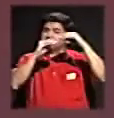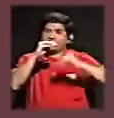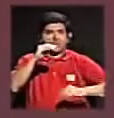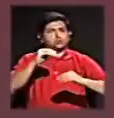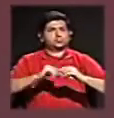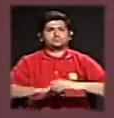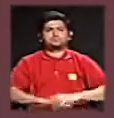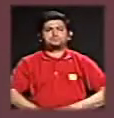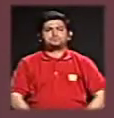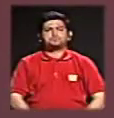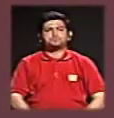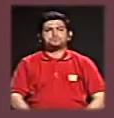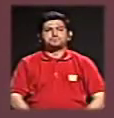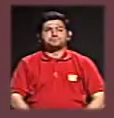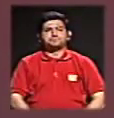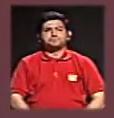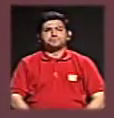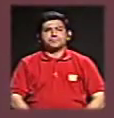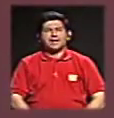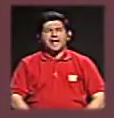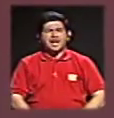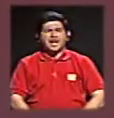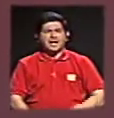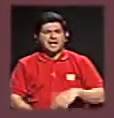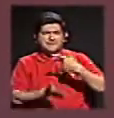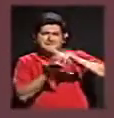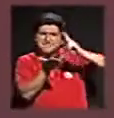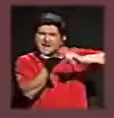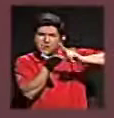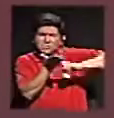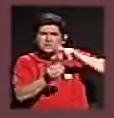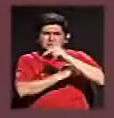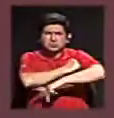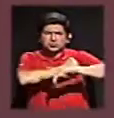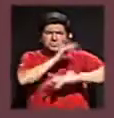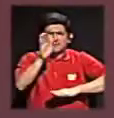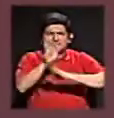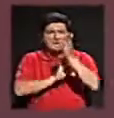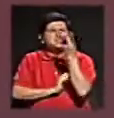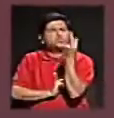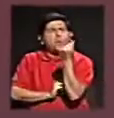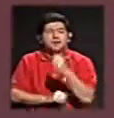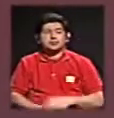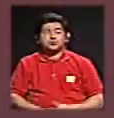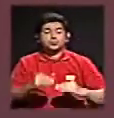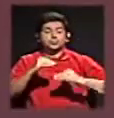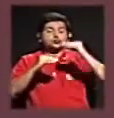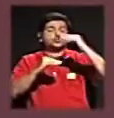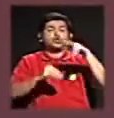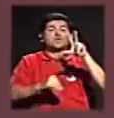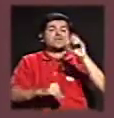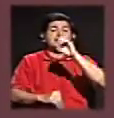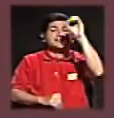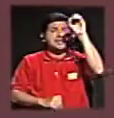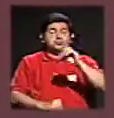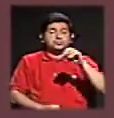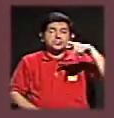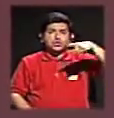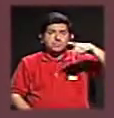menores. ¿Cuánto es la carga tributaria de un país desarrollado? Más del 30% del